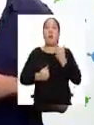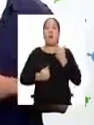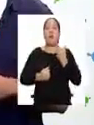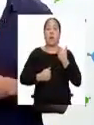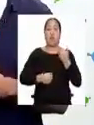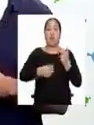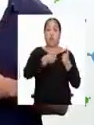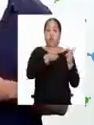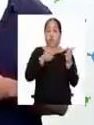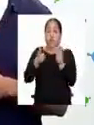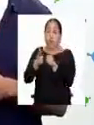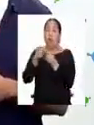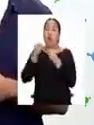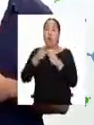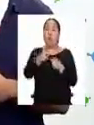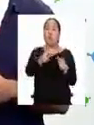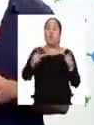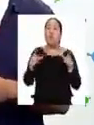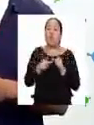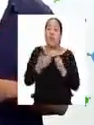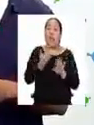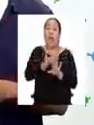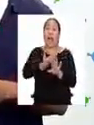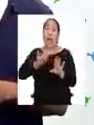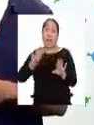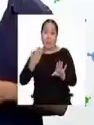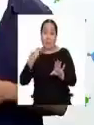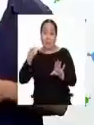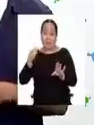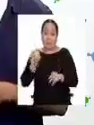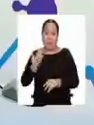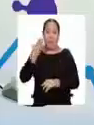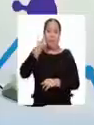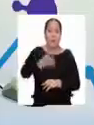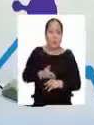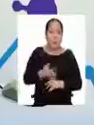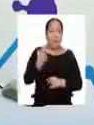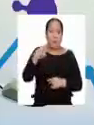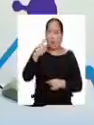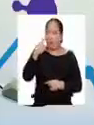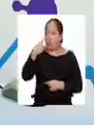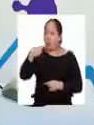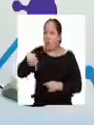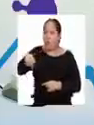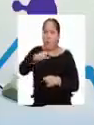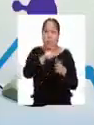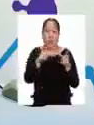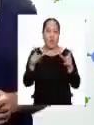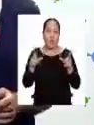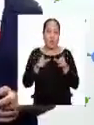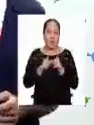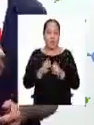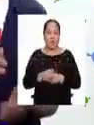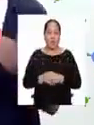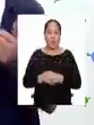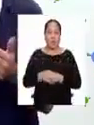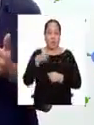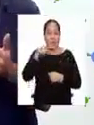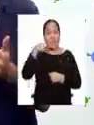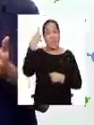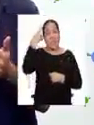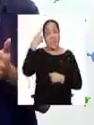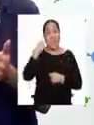territorio antes de que vayan. Así, pueden enfrentarse de manera más exitosa a las condiciones del terreno. Es por eso